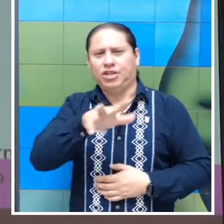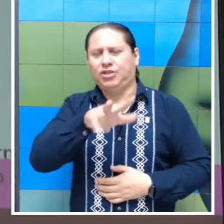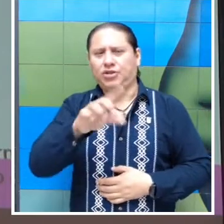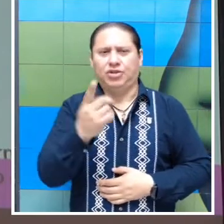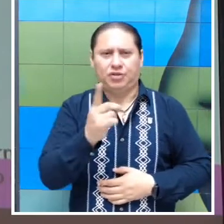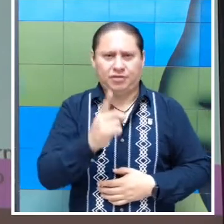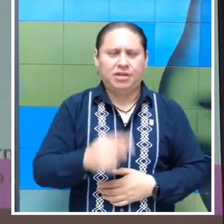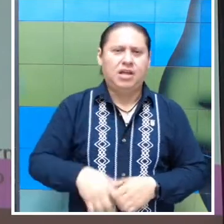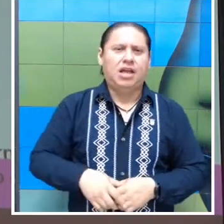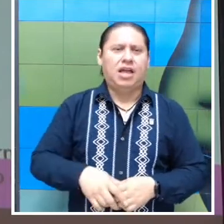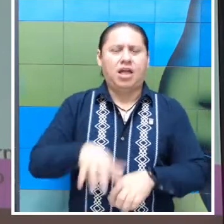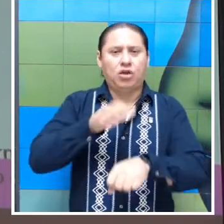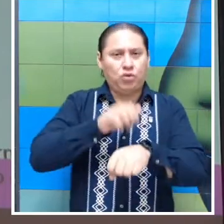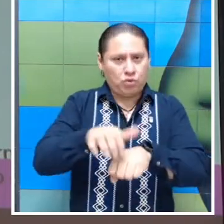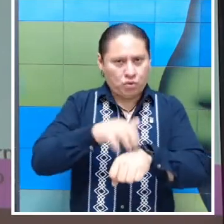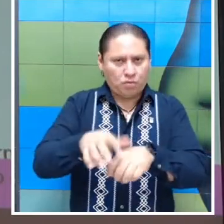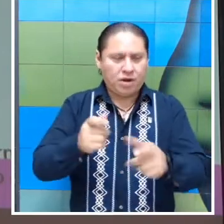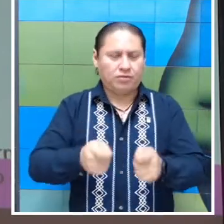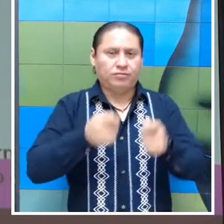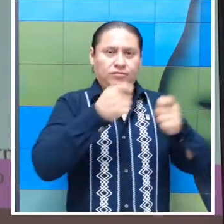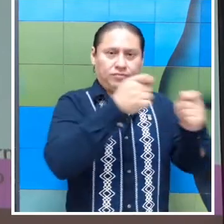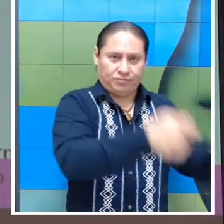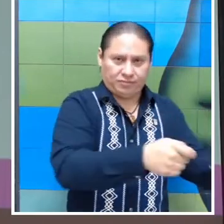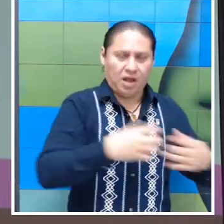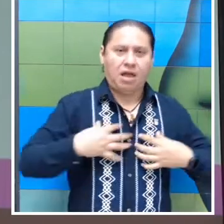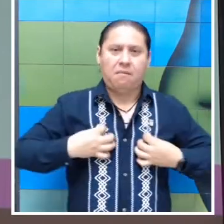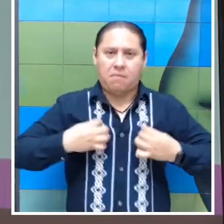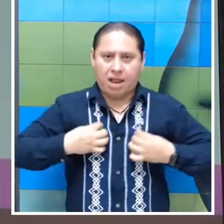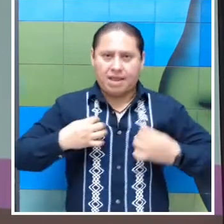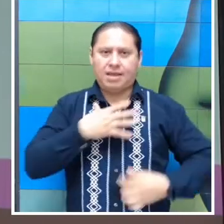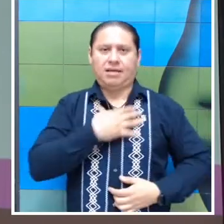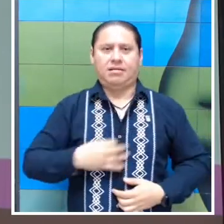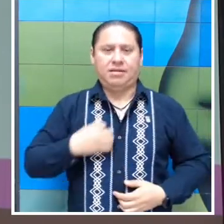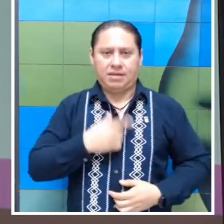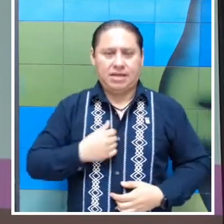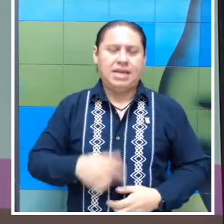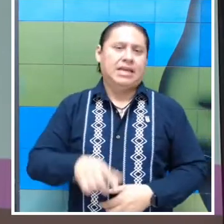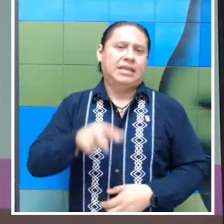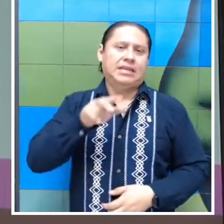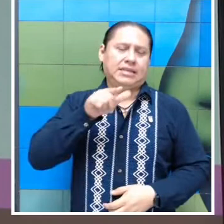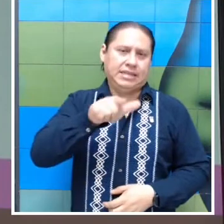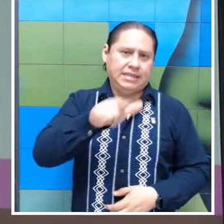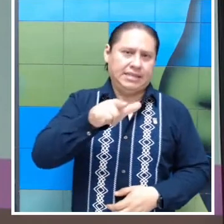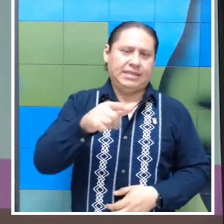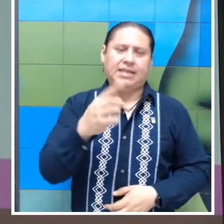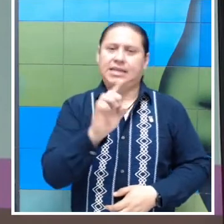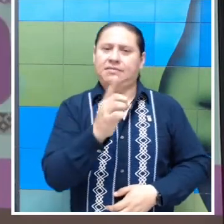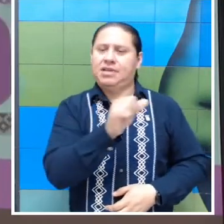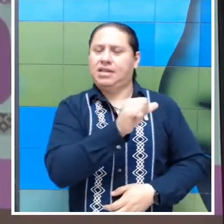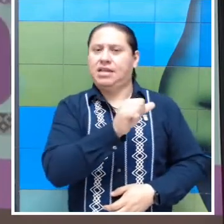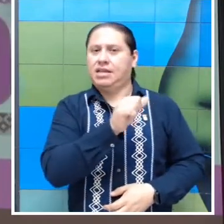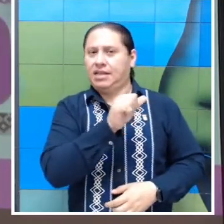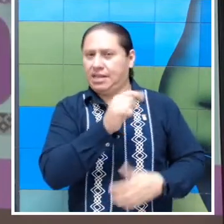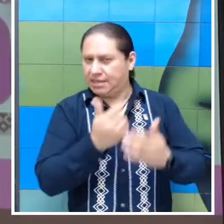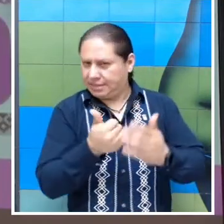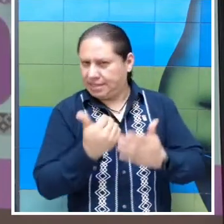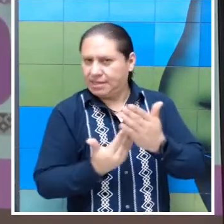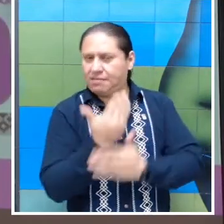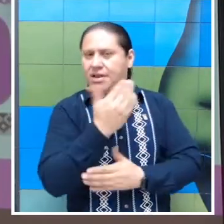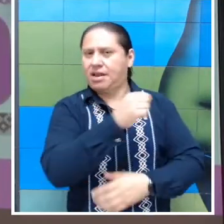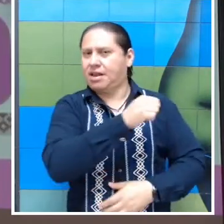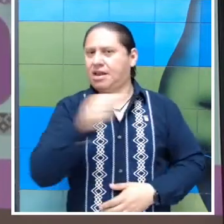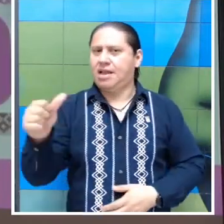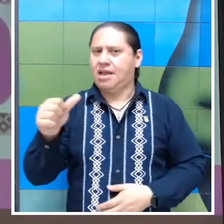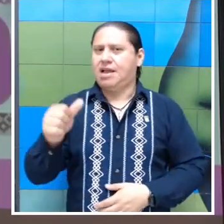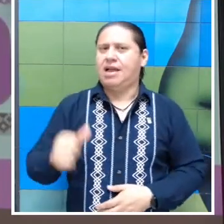de números y de kits va a ser el sábado 17 de diciembre de 10 de la mañana a 6 de la tarde y será